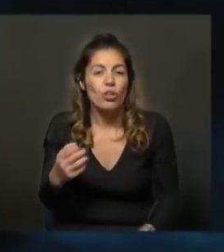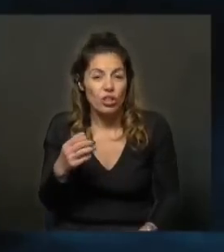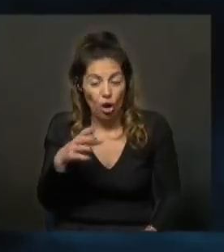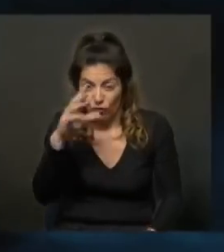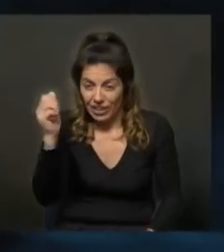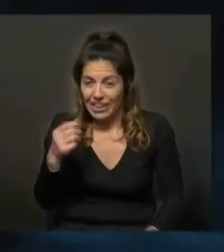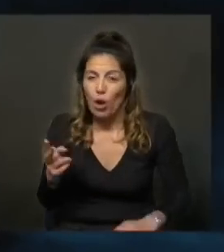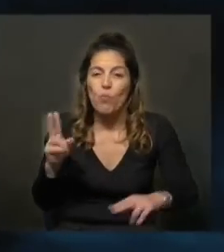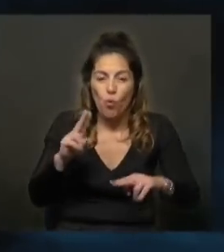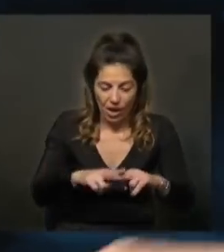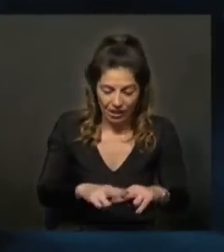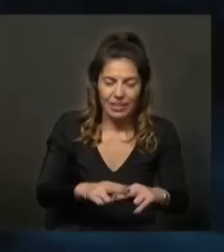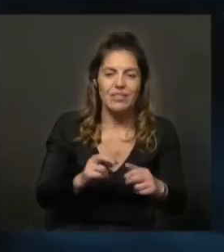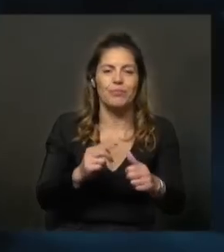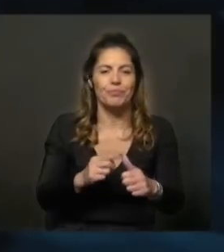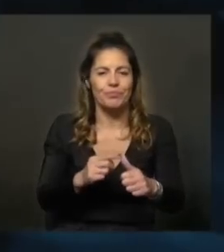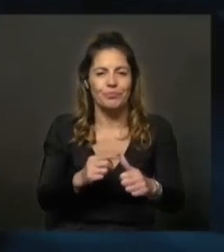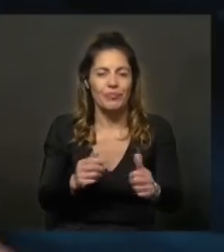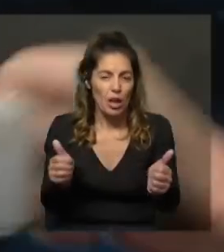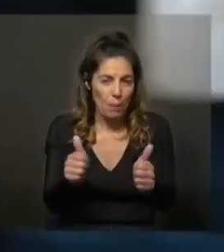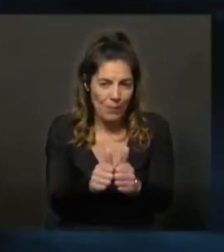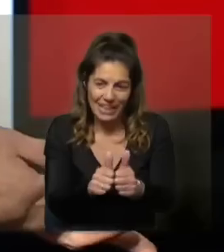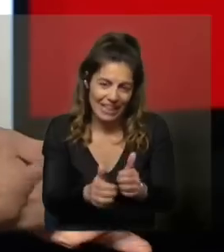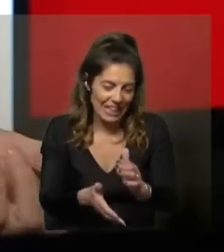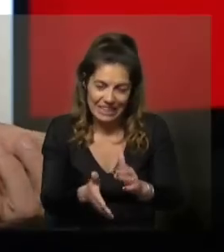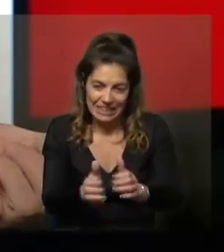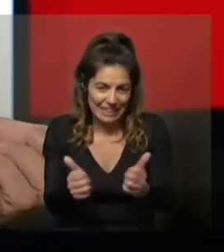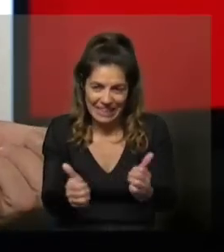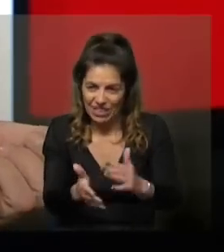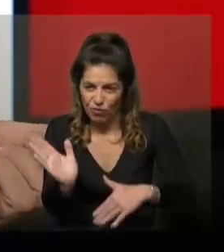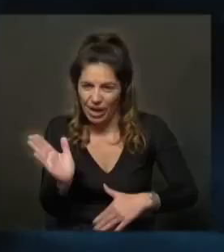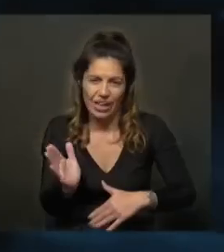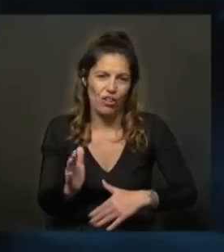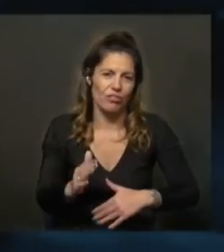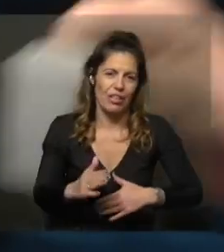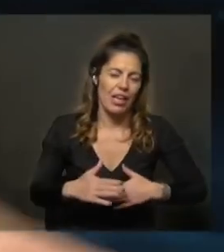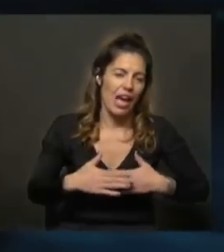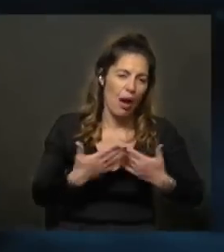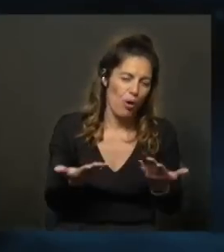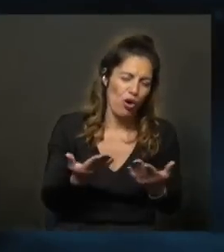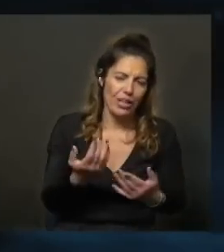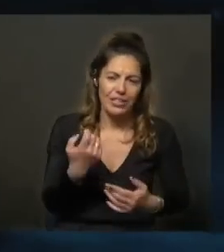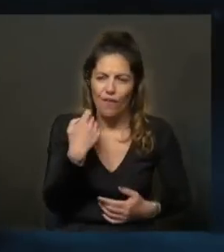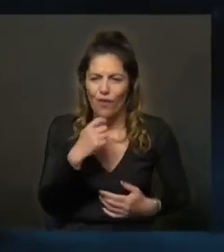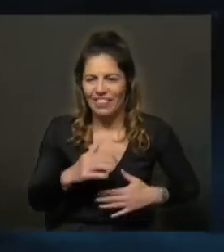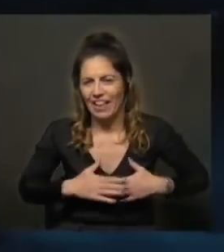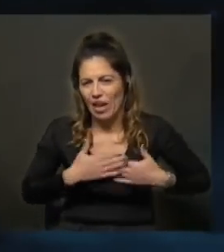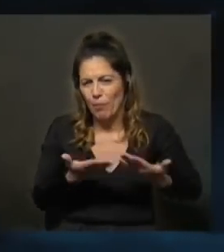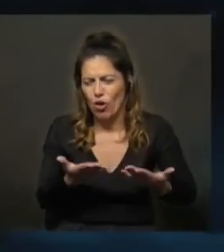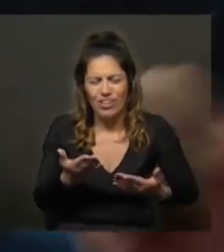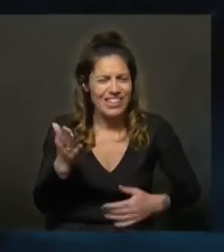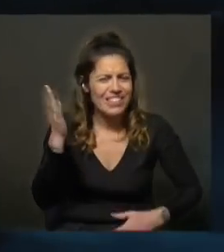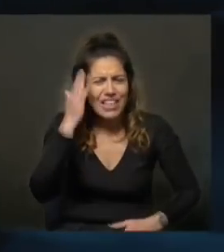todo hubieron parejas que se fueron amores desamores y y sabemos